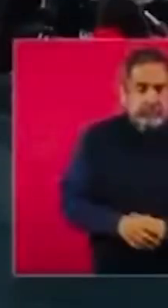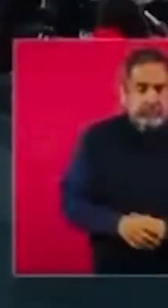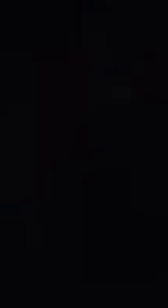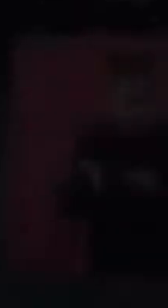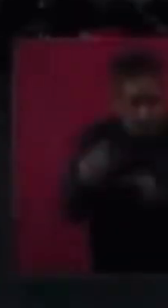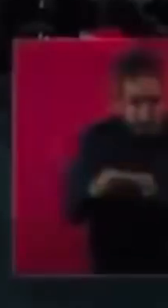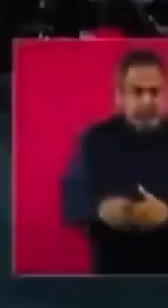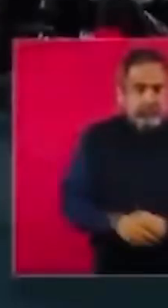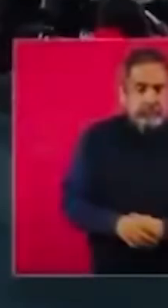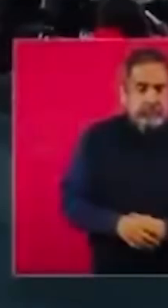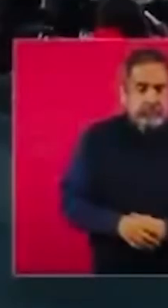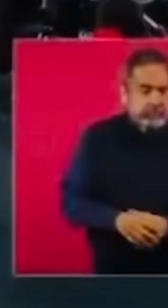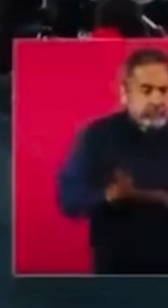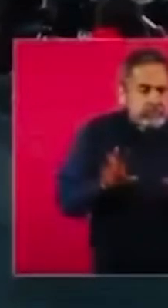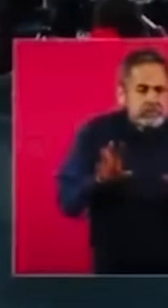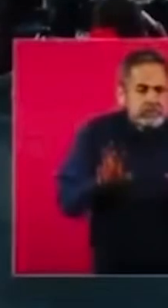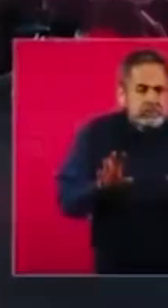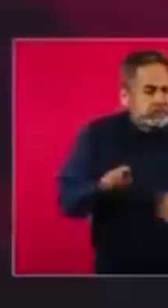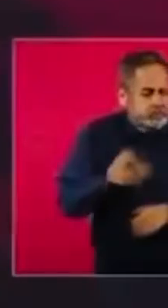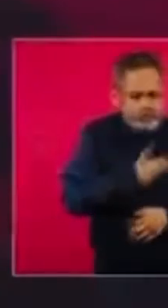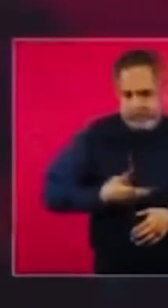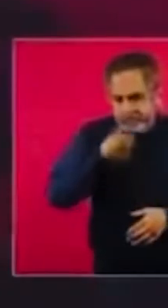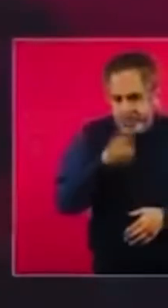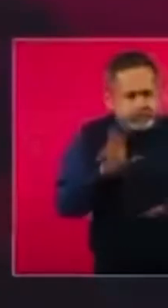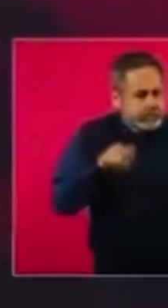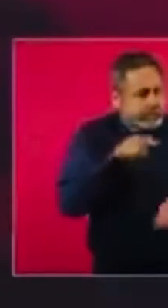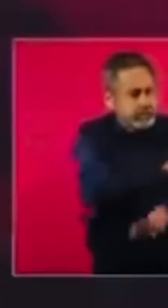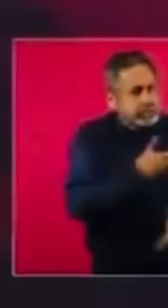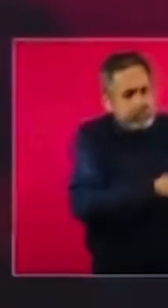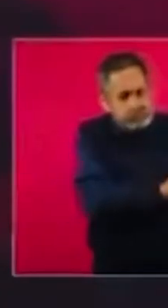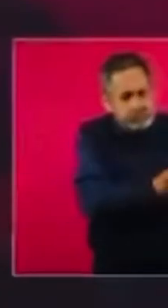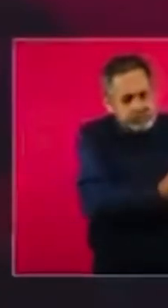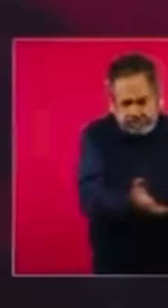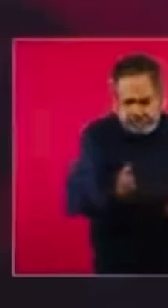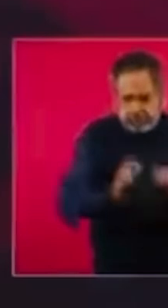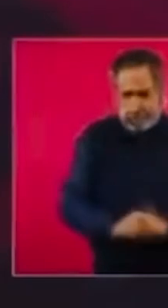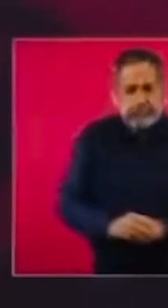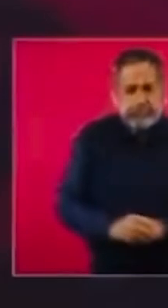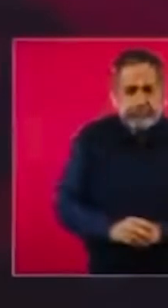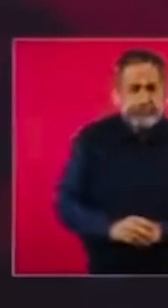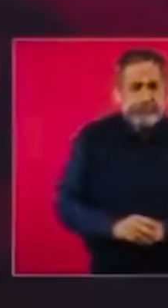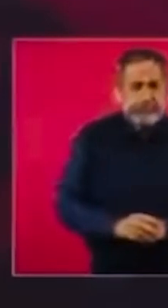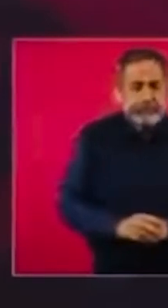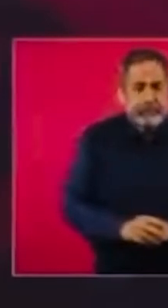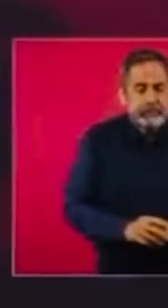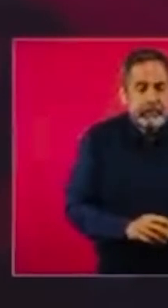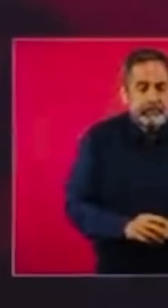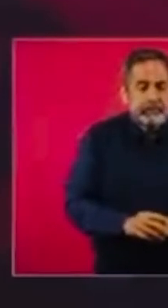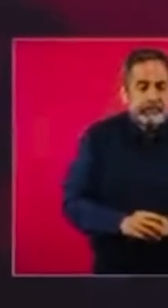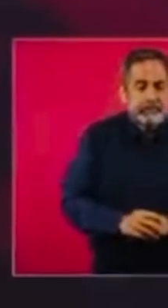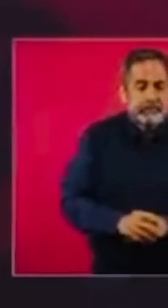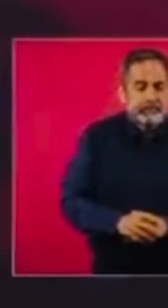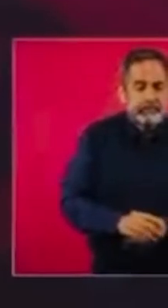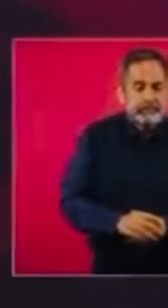que pues se venga abajo esta reforma. Así lo dijo el presidente Andrés Manuel y desestimó este martes los planes por parte de